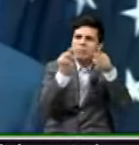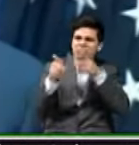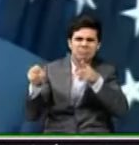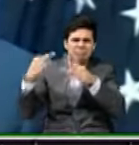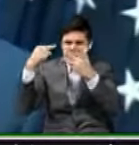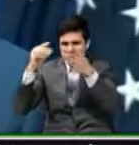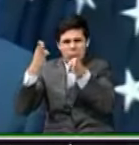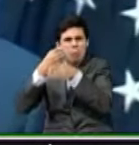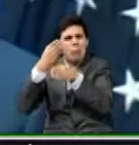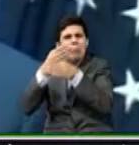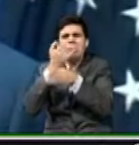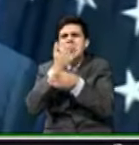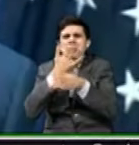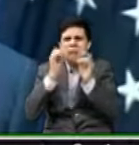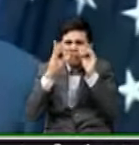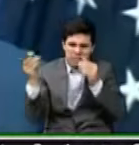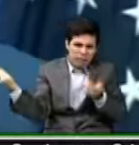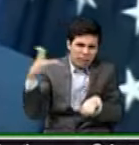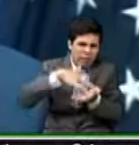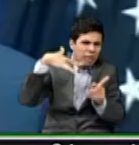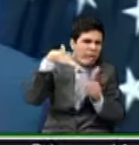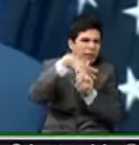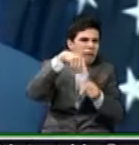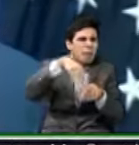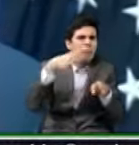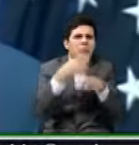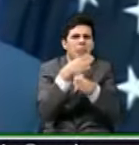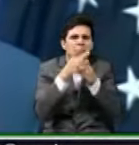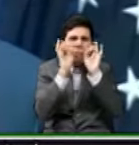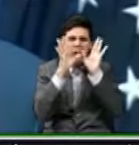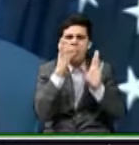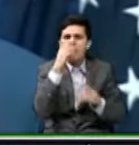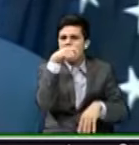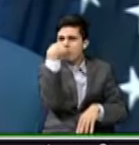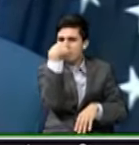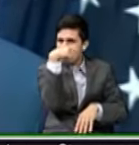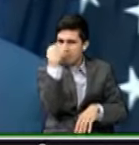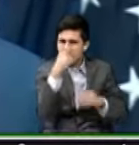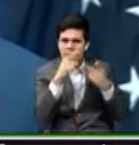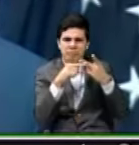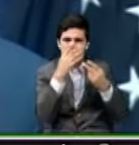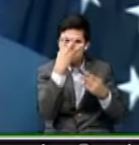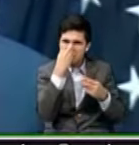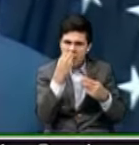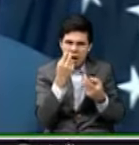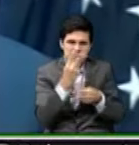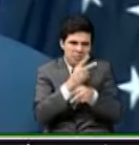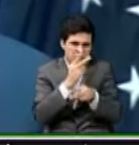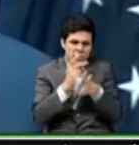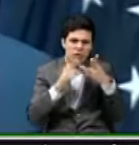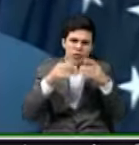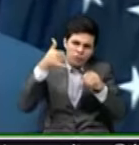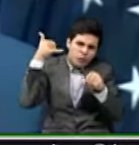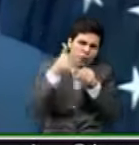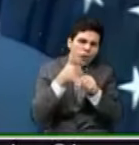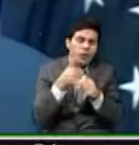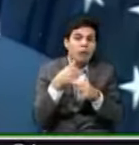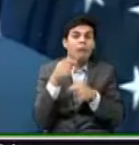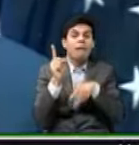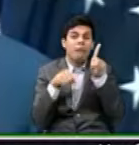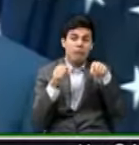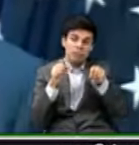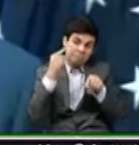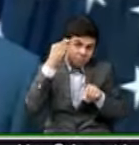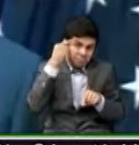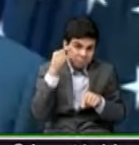muchos problemas y nos están trayendo sus problemas. Están trayendo drogas, traen delincuencia, son violadores y algunos,